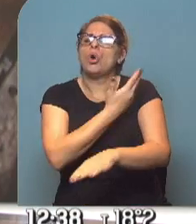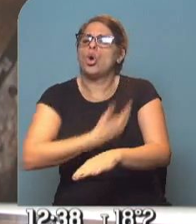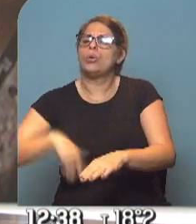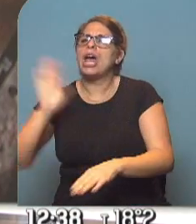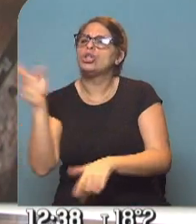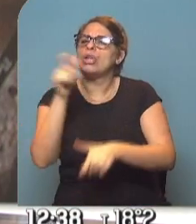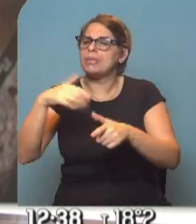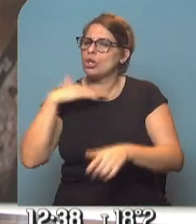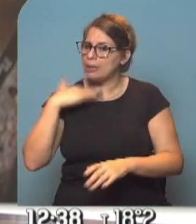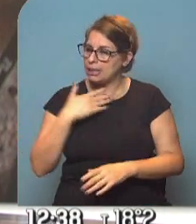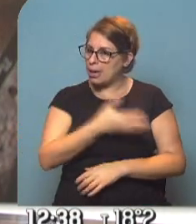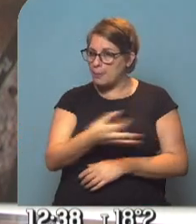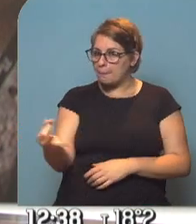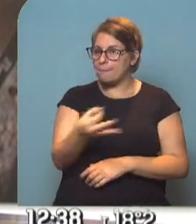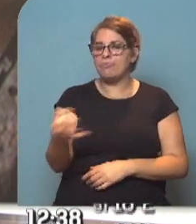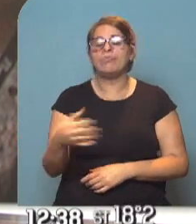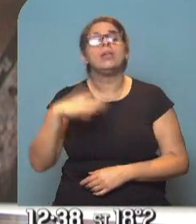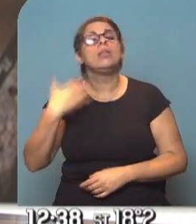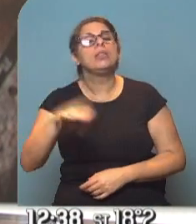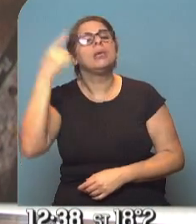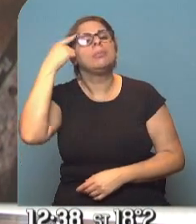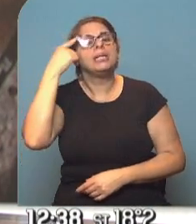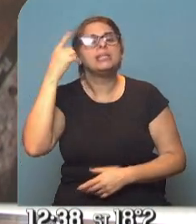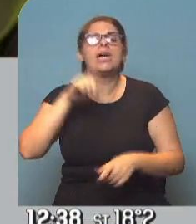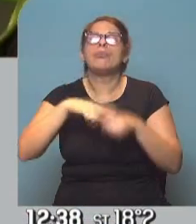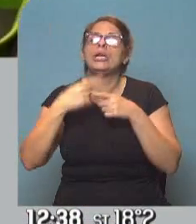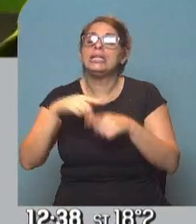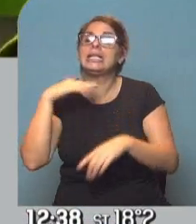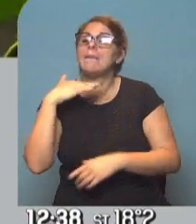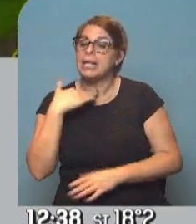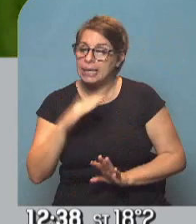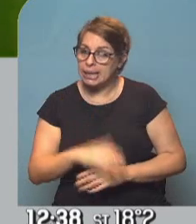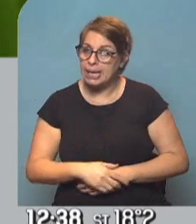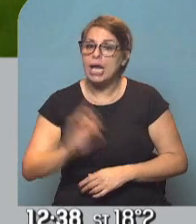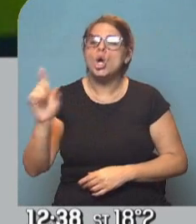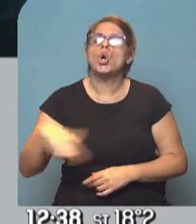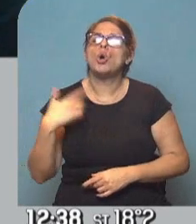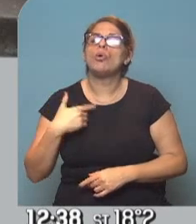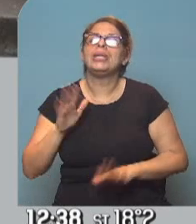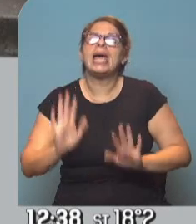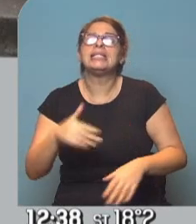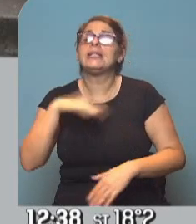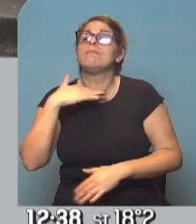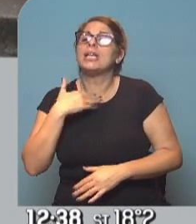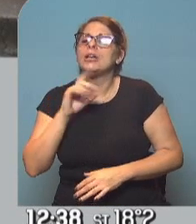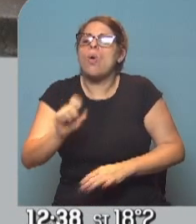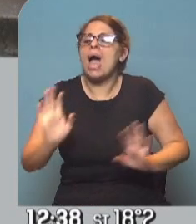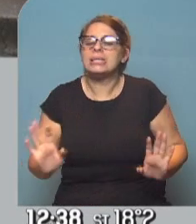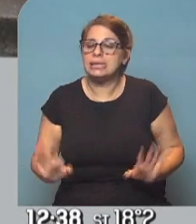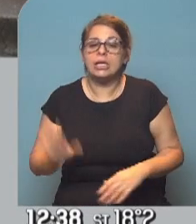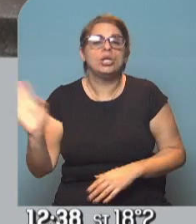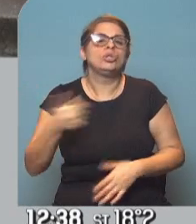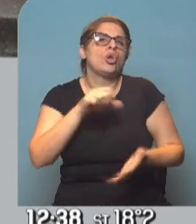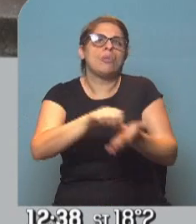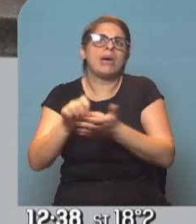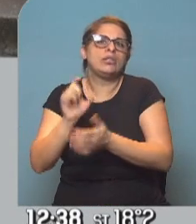Sí, efectivamente, hay que pensar un poco la política mexicana, me parece, desde la singularidad de México, que es un país muy... Todos los países